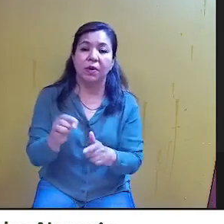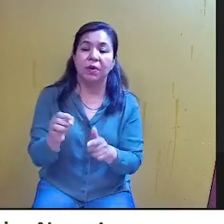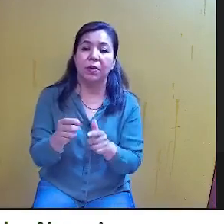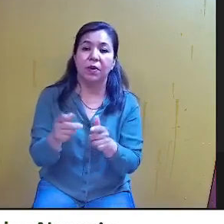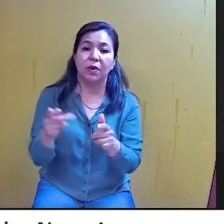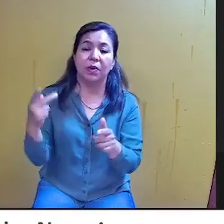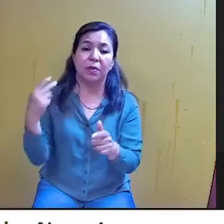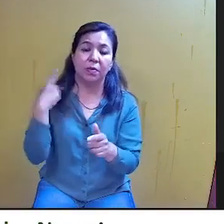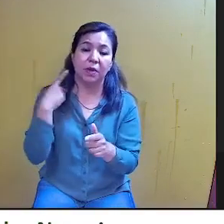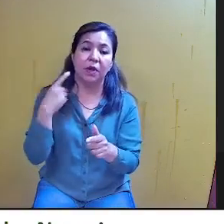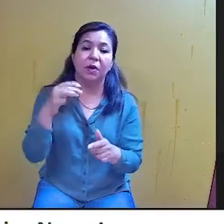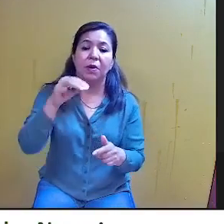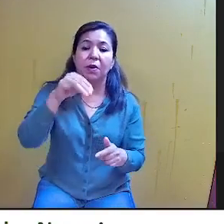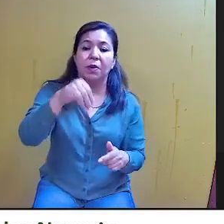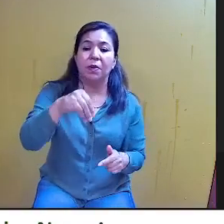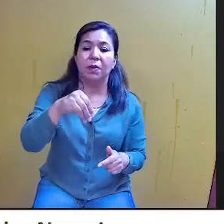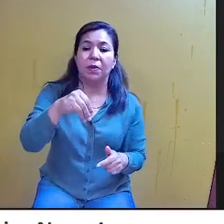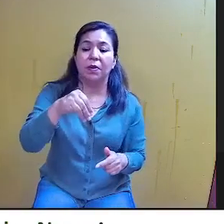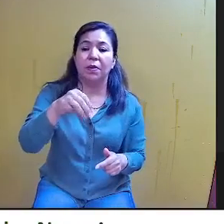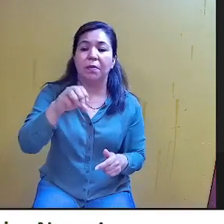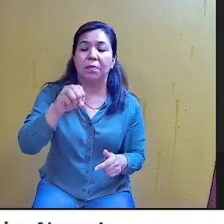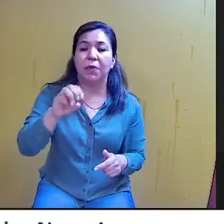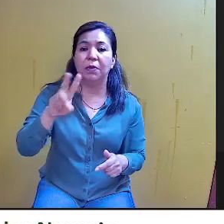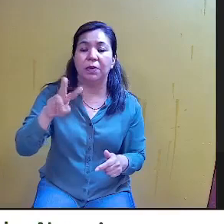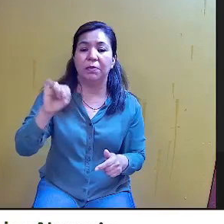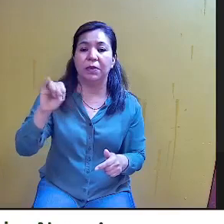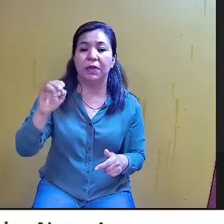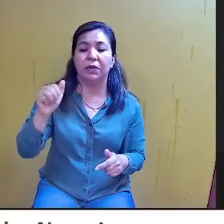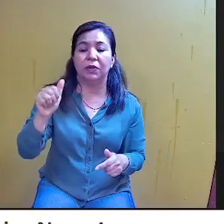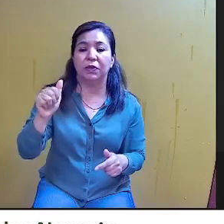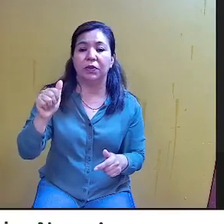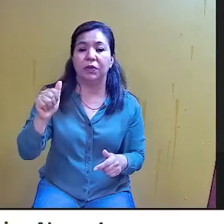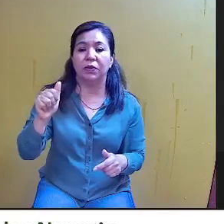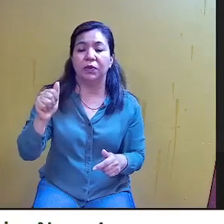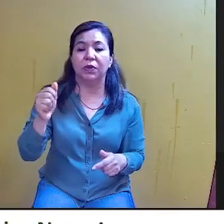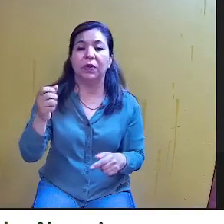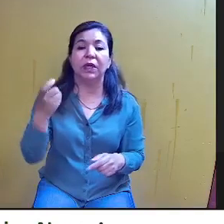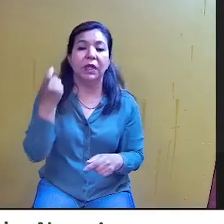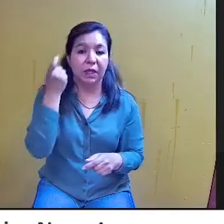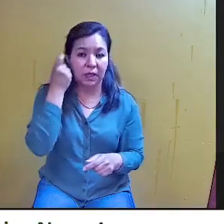Laborista Guerrero, realizadas en cumplimiento al punto tercero de la resolución